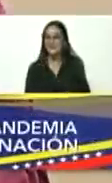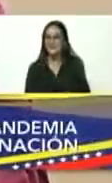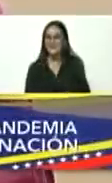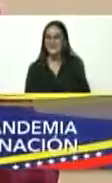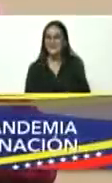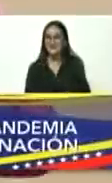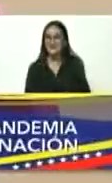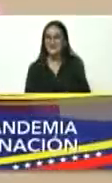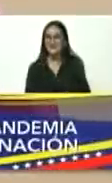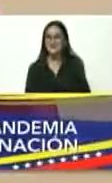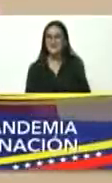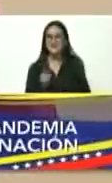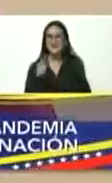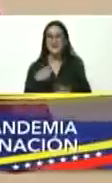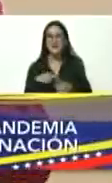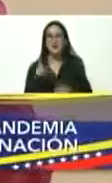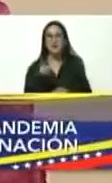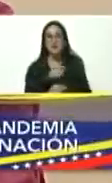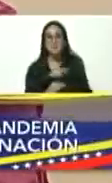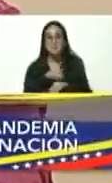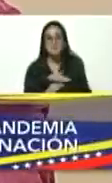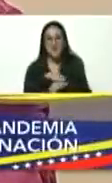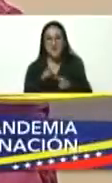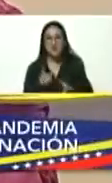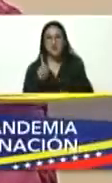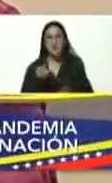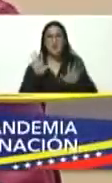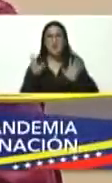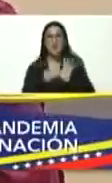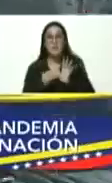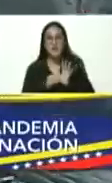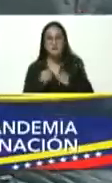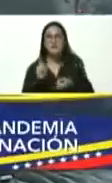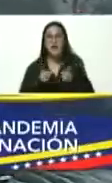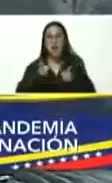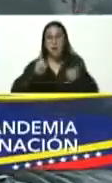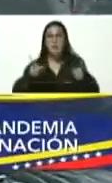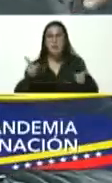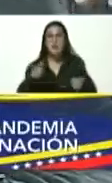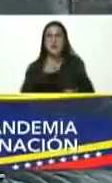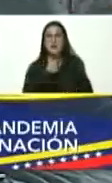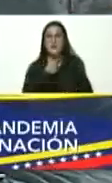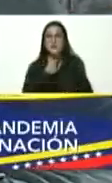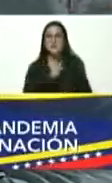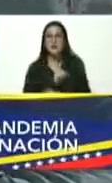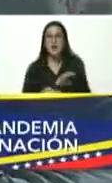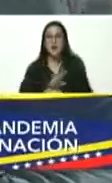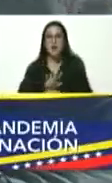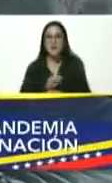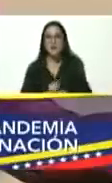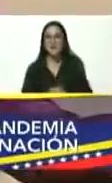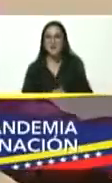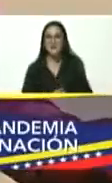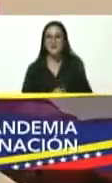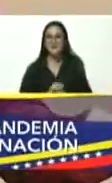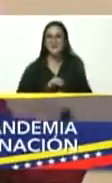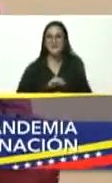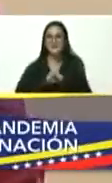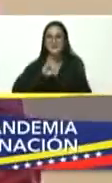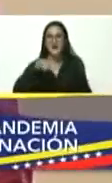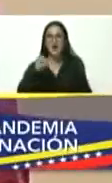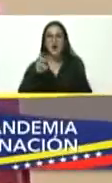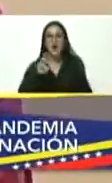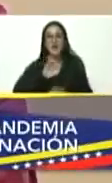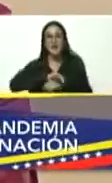amar torre le ha dado como 10 hay varios aquí que les gusta el joven jorge rodríguez como unas 9